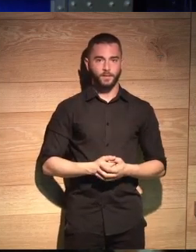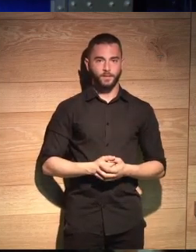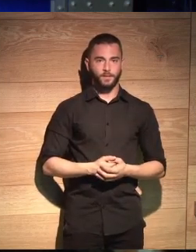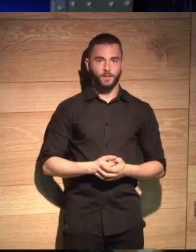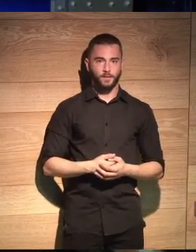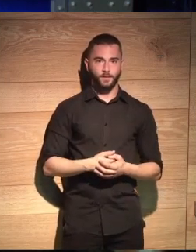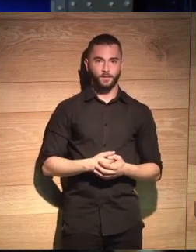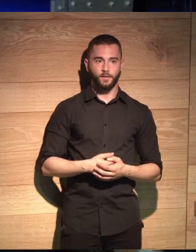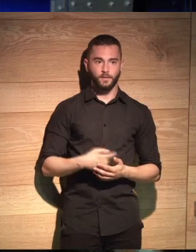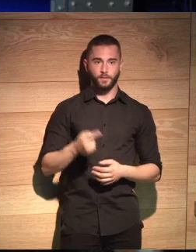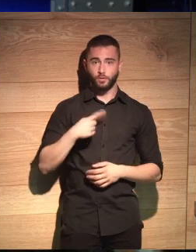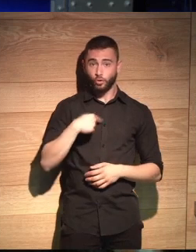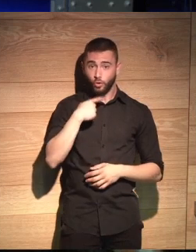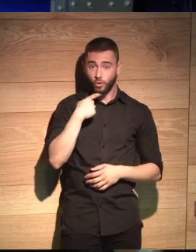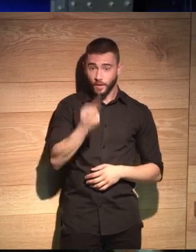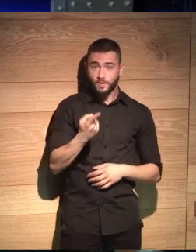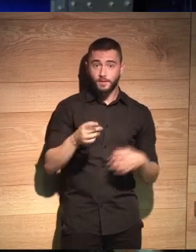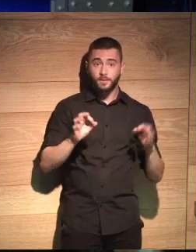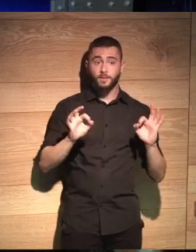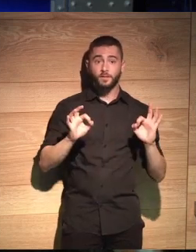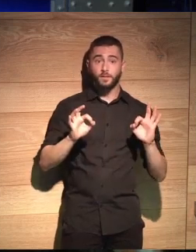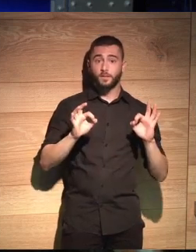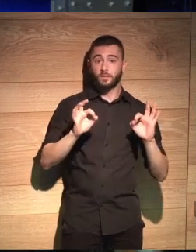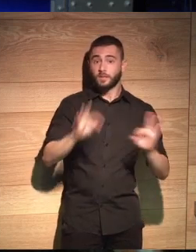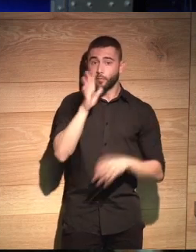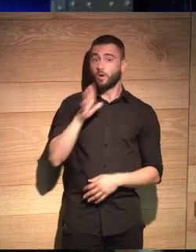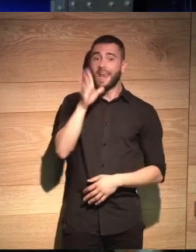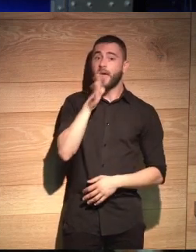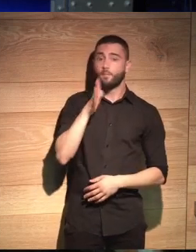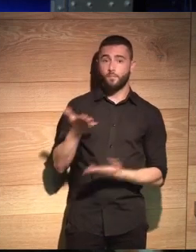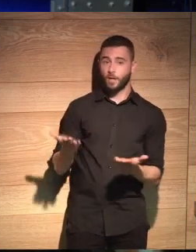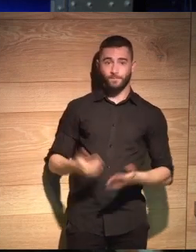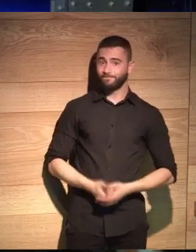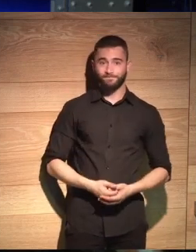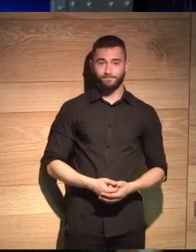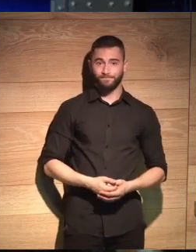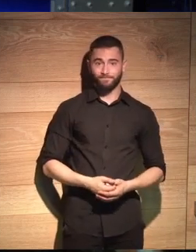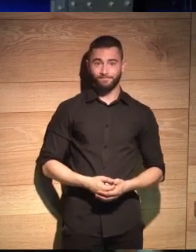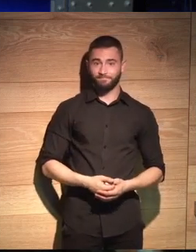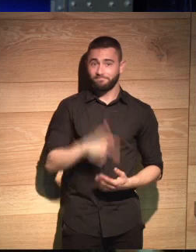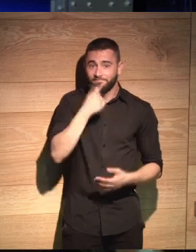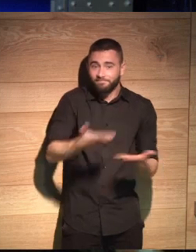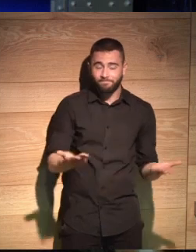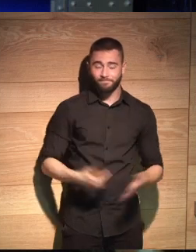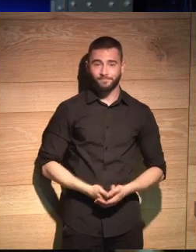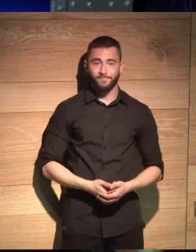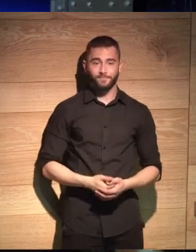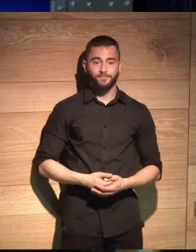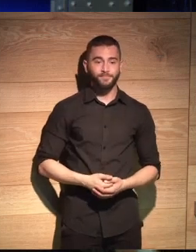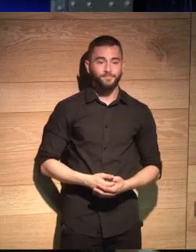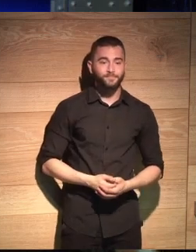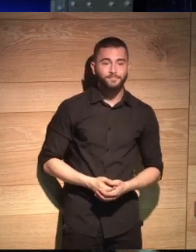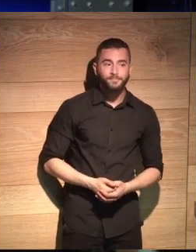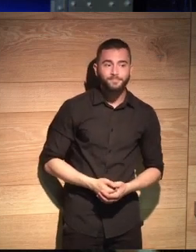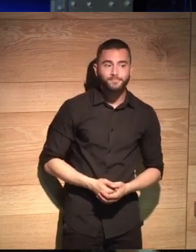Todo lo que he dicho ha sido elogioso porque realmente la admiro, o sea, así de sencillo. Yo es que como no os conocía a los dos, pues